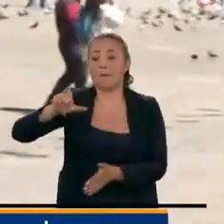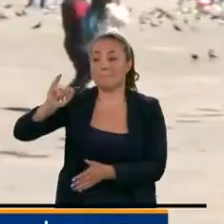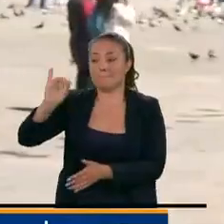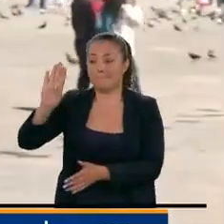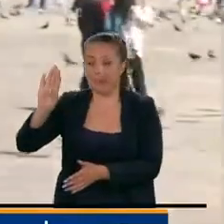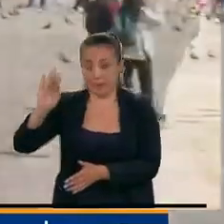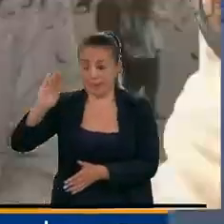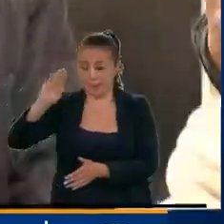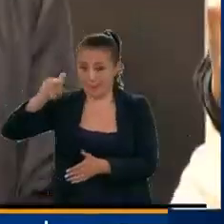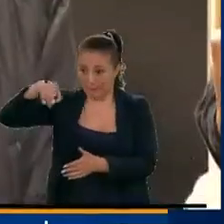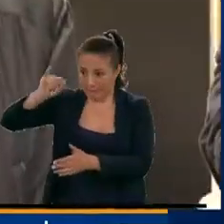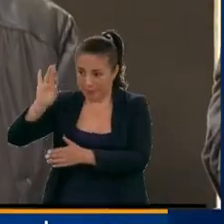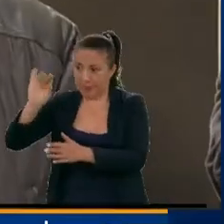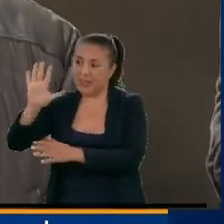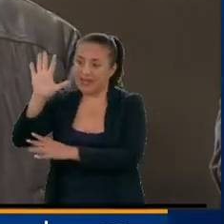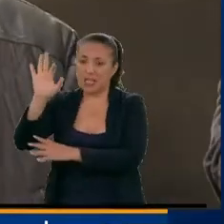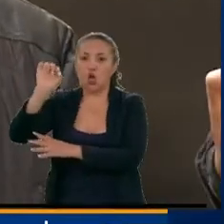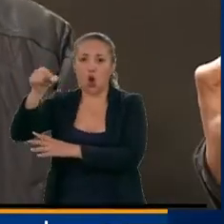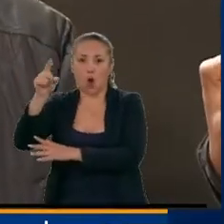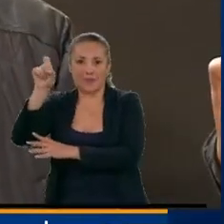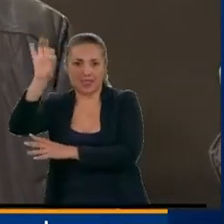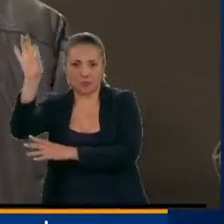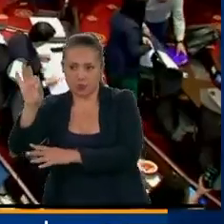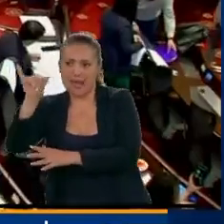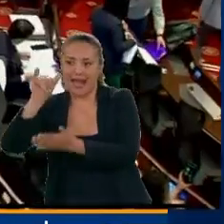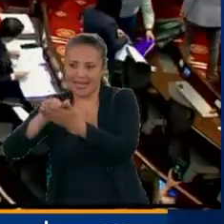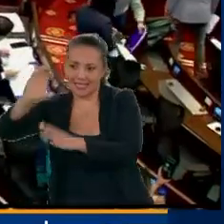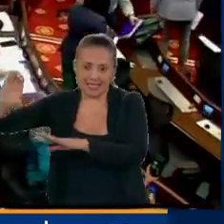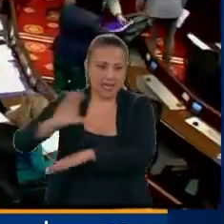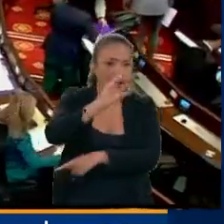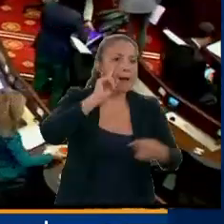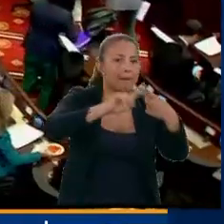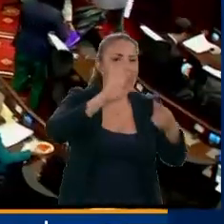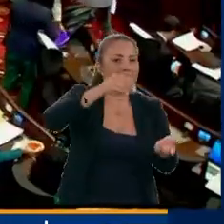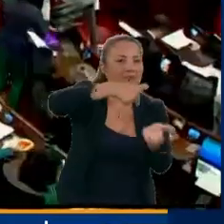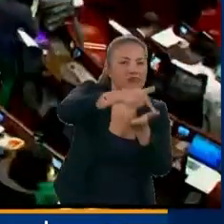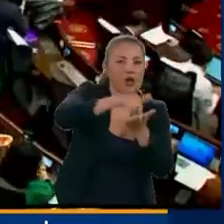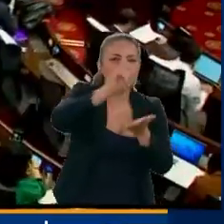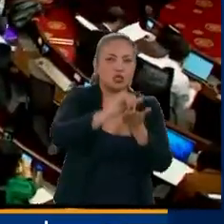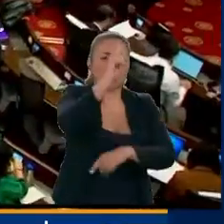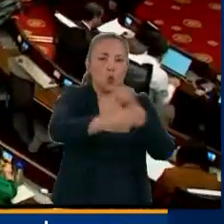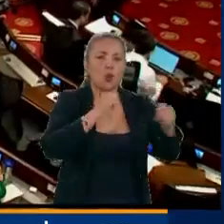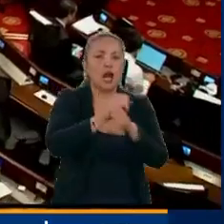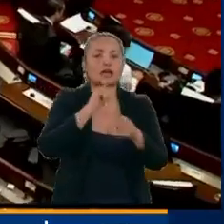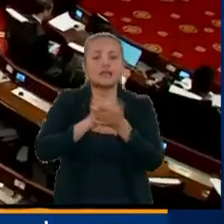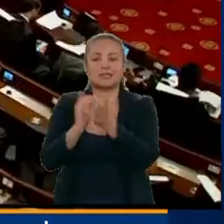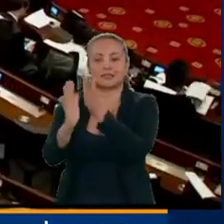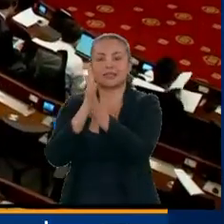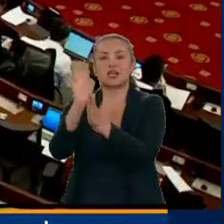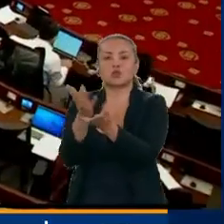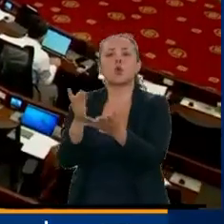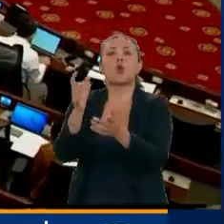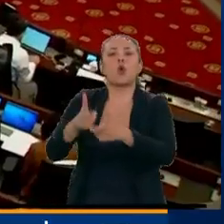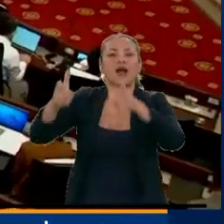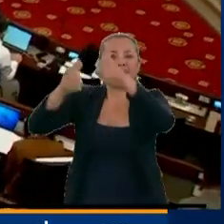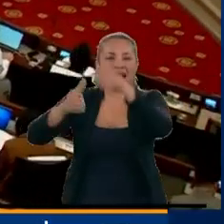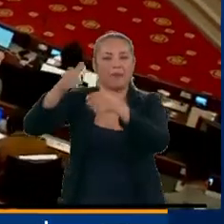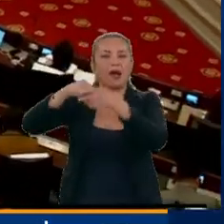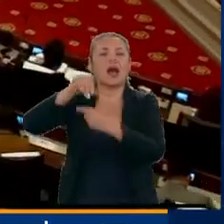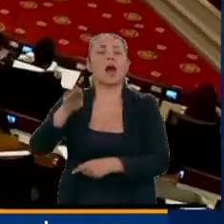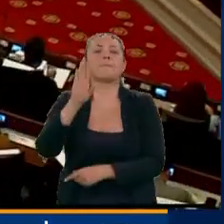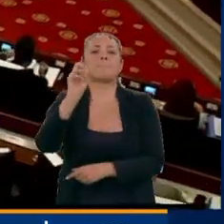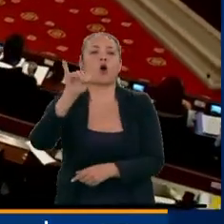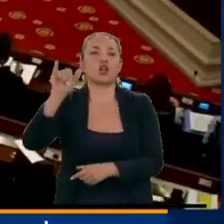lo informó el ministro de Hacienda, Ricardo Bonilla, hace pocos minutos aquí en el Congreso de la República. Ellos plantean distribuirlos